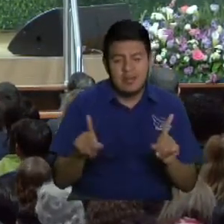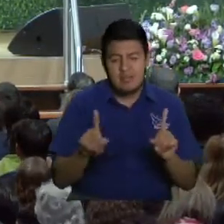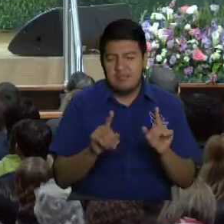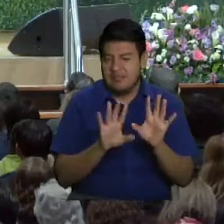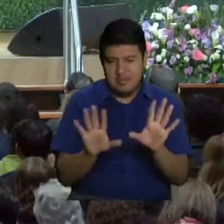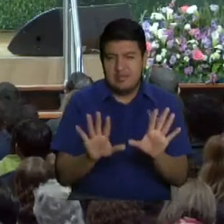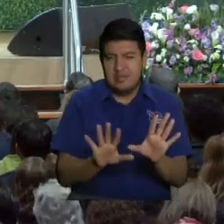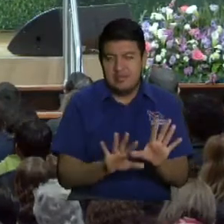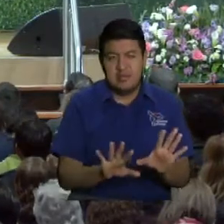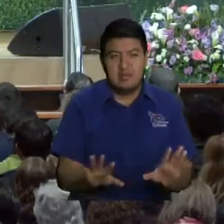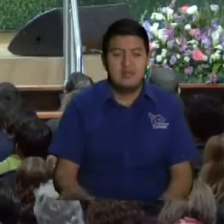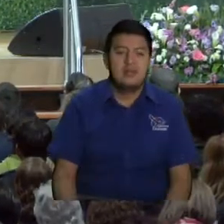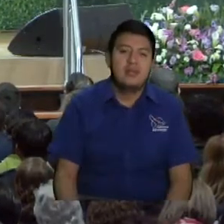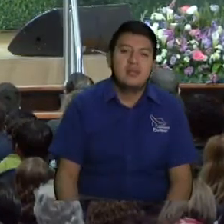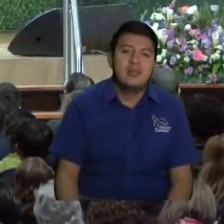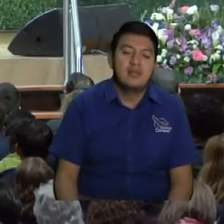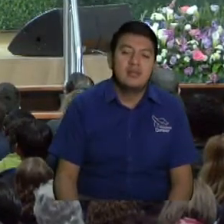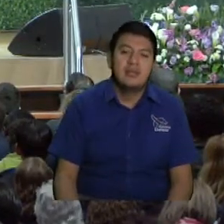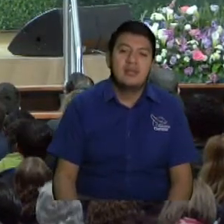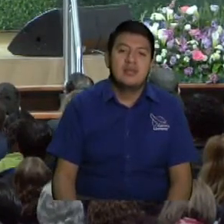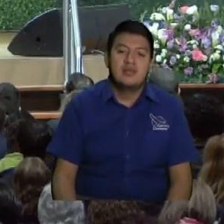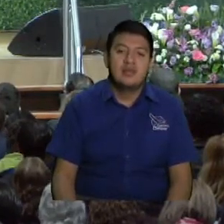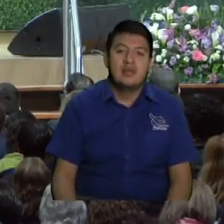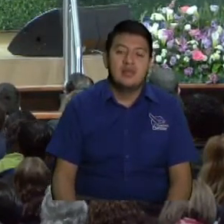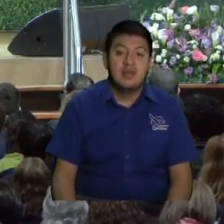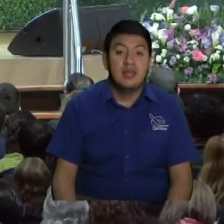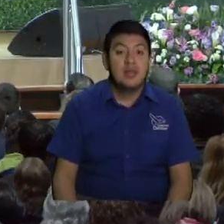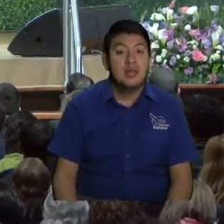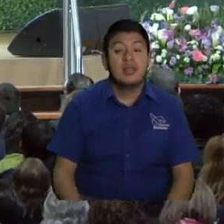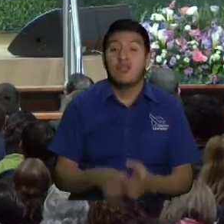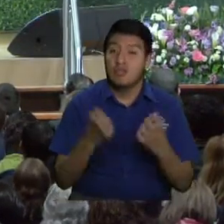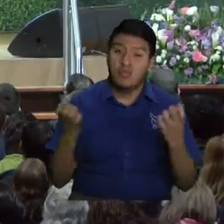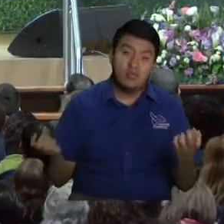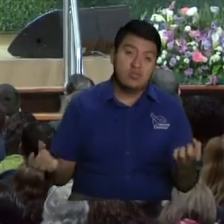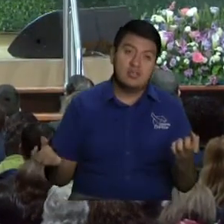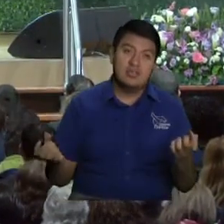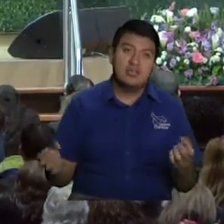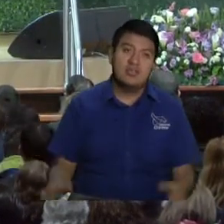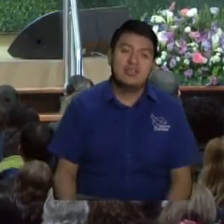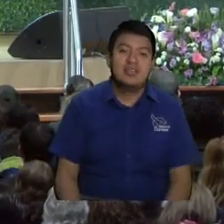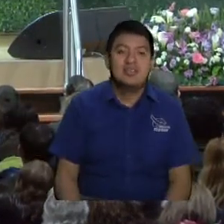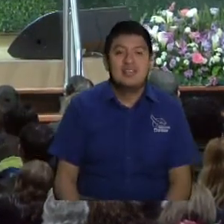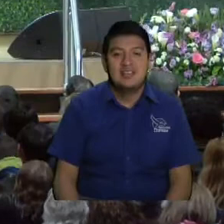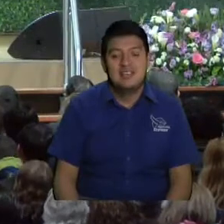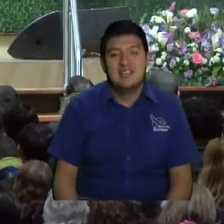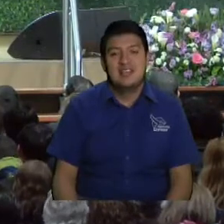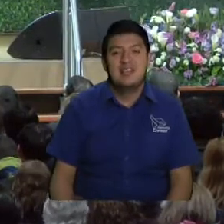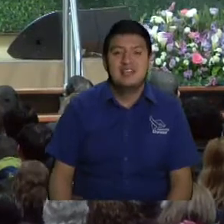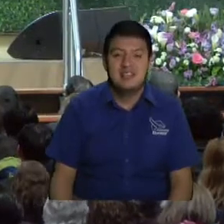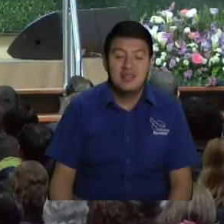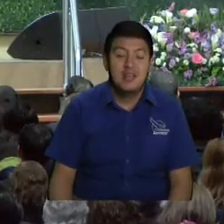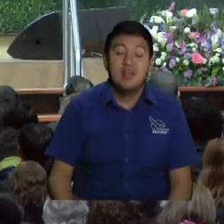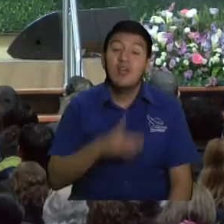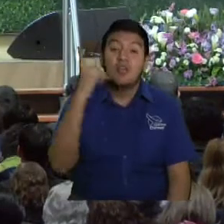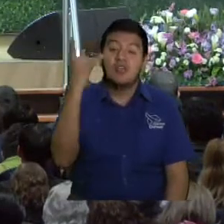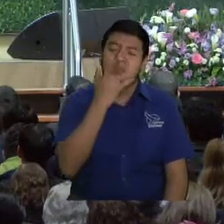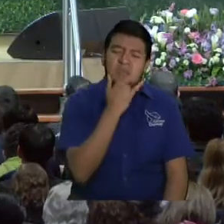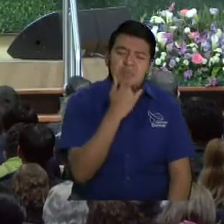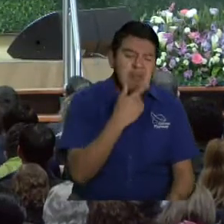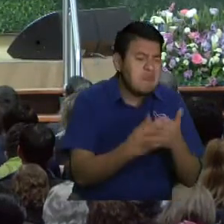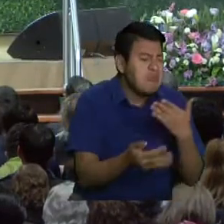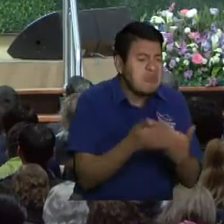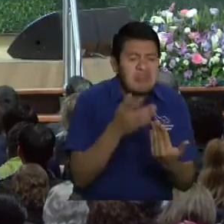meter en esa cuestión porque tampoco vine acusador. Entonces, porque Dios puede perdonar a cualquiera siempre y cuando esa